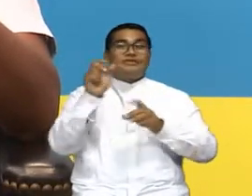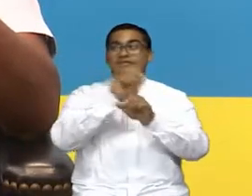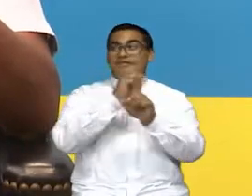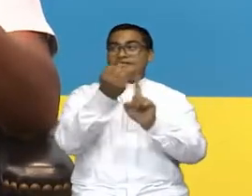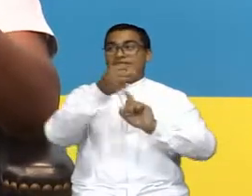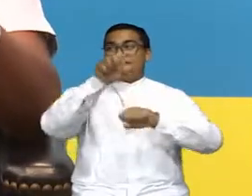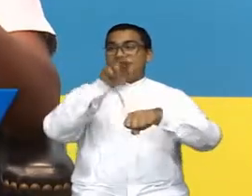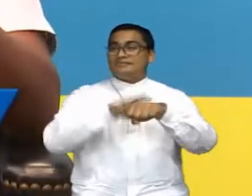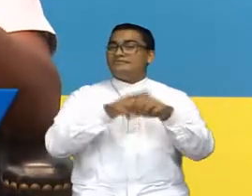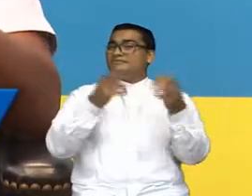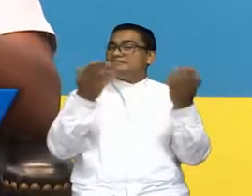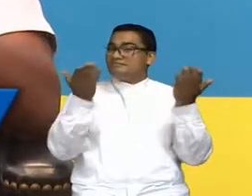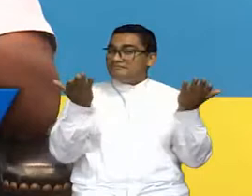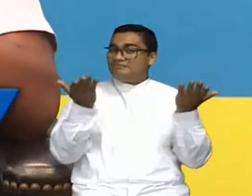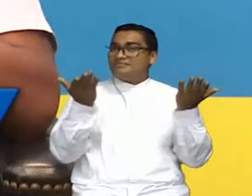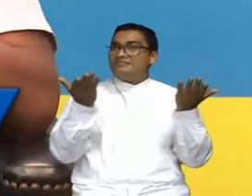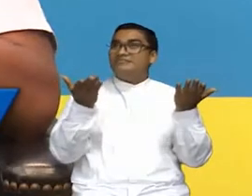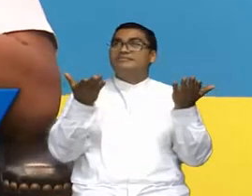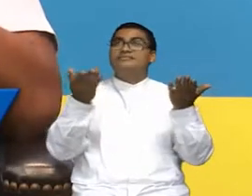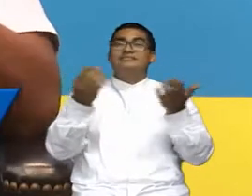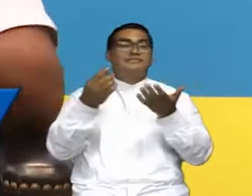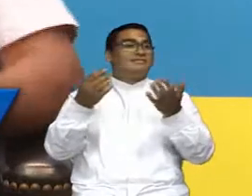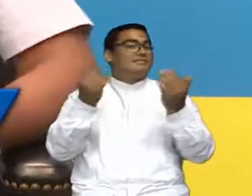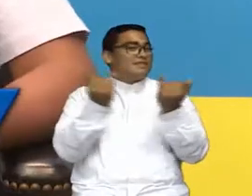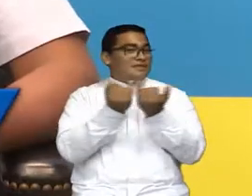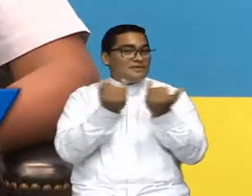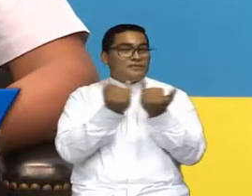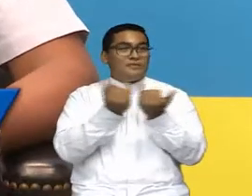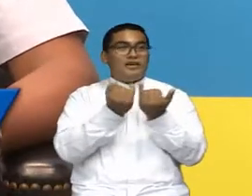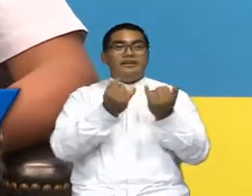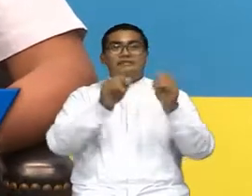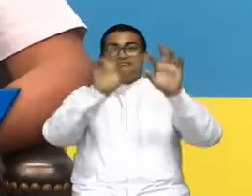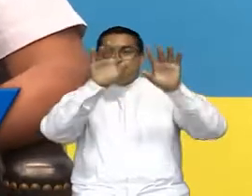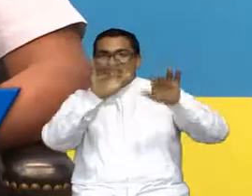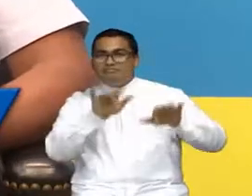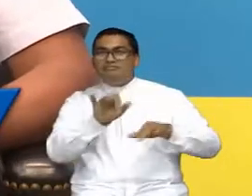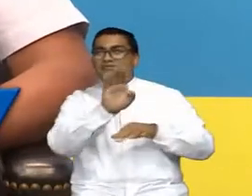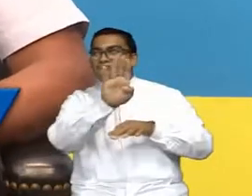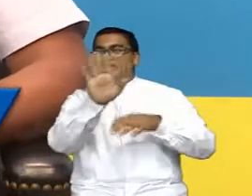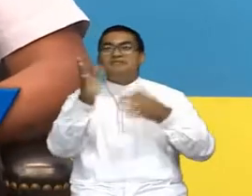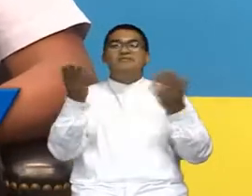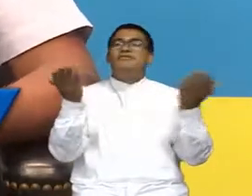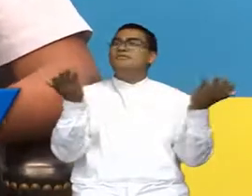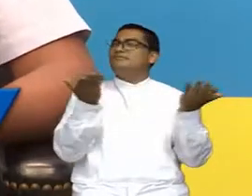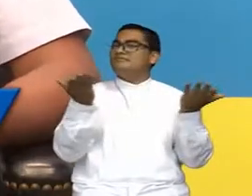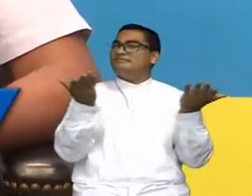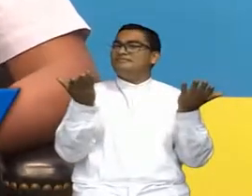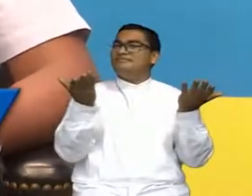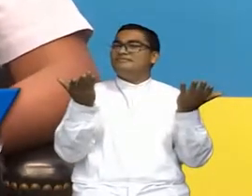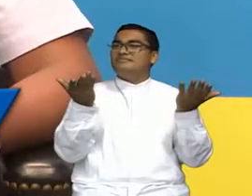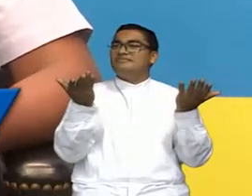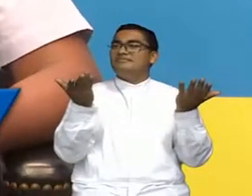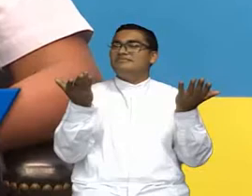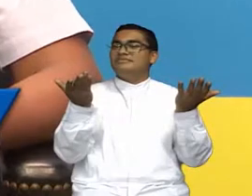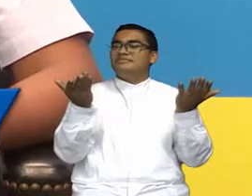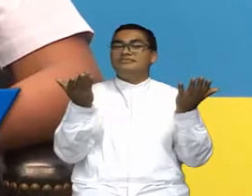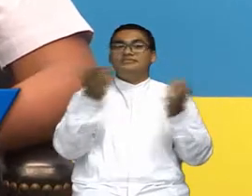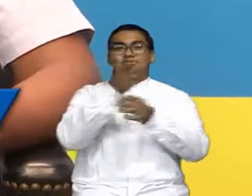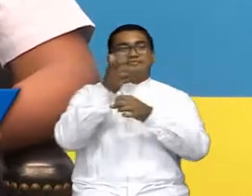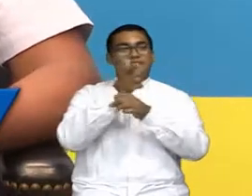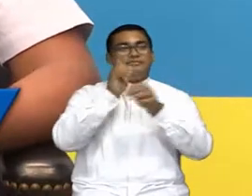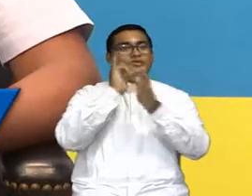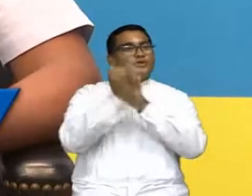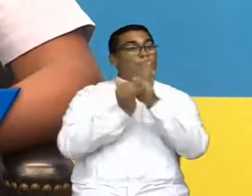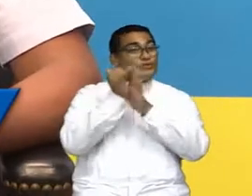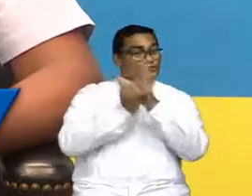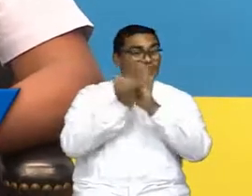Asamblea Nacional, y por supuesto también estamos a través de las redes sociales. Estamos en Facebook y a través de nuestro canal de YouTube. Usted